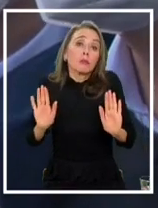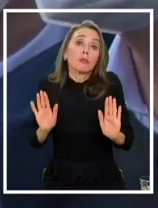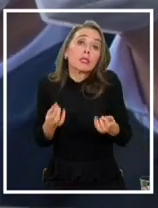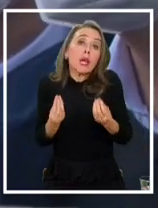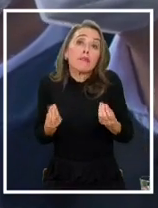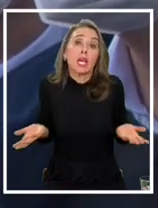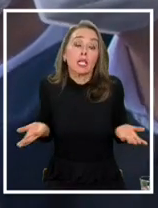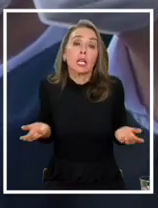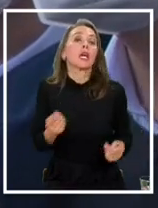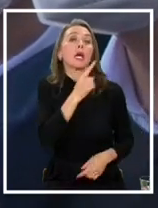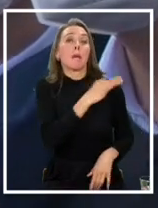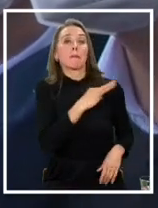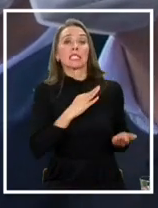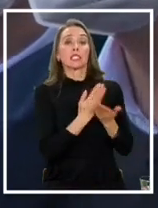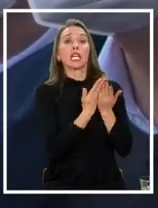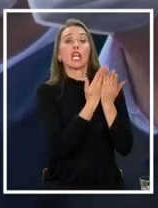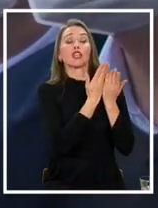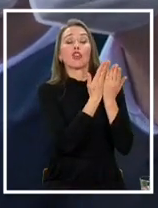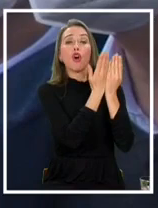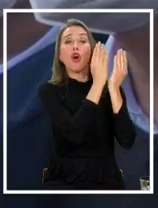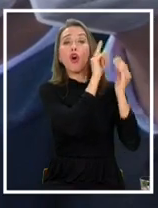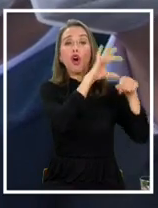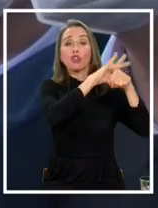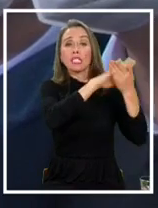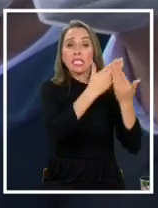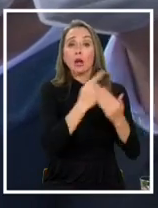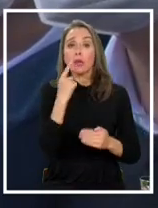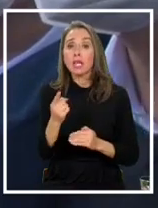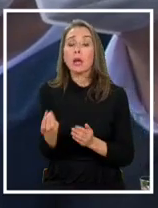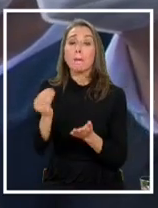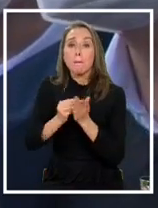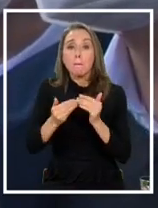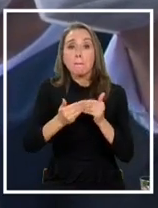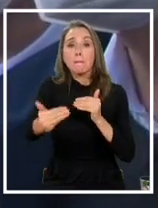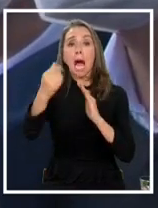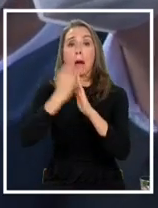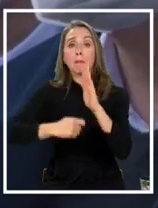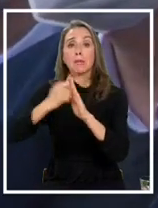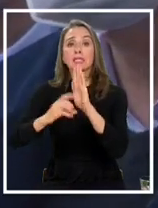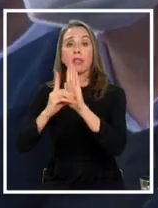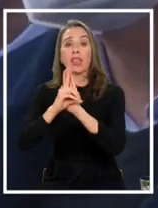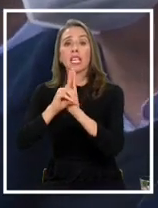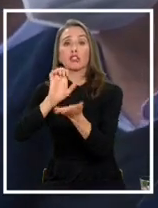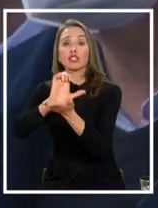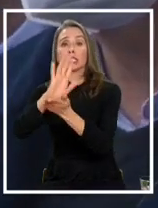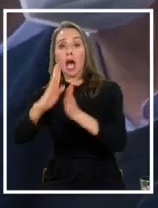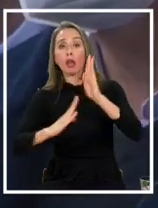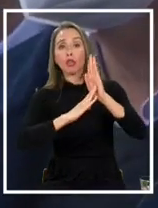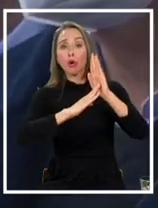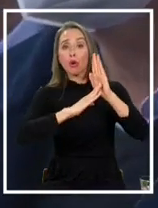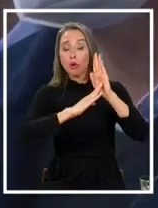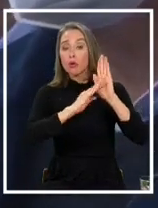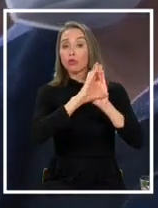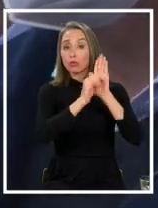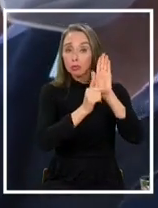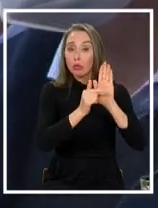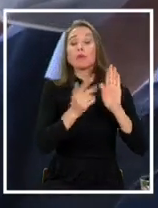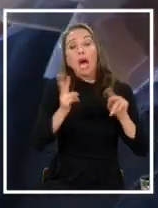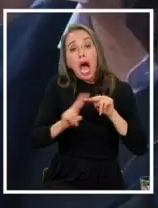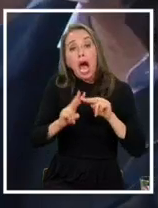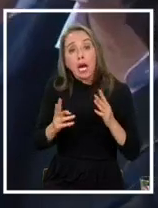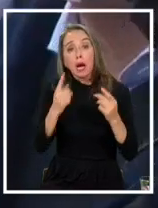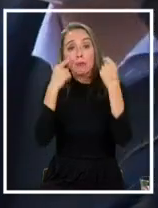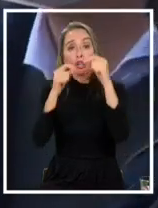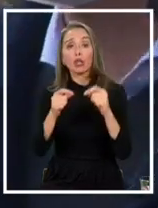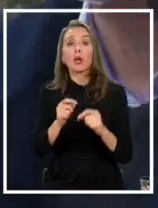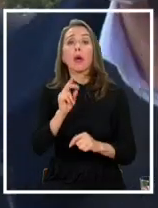bien. Y si ellos dicen que hay que extender el estado de catástrofe, creo que también hay que hacerlo. Pero sí, revisemos las cosas.